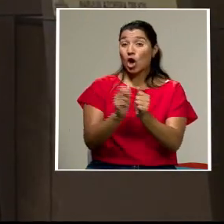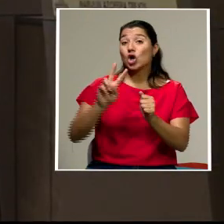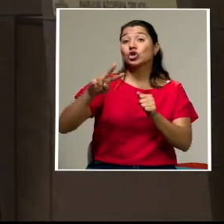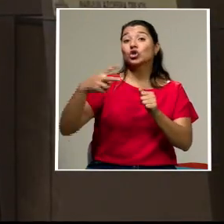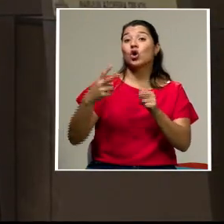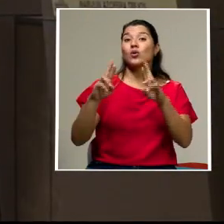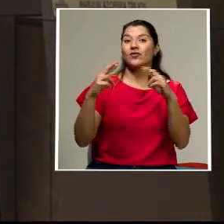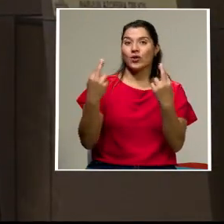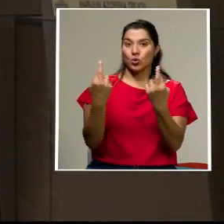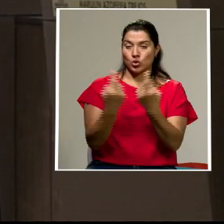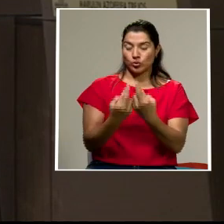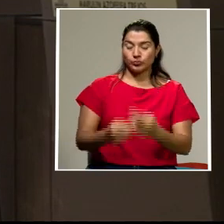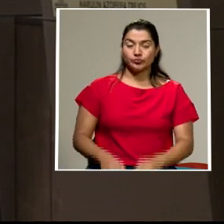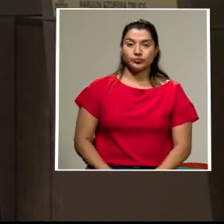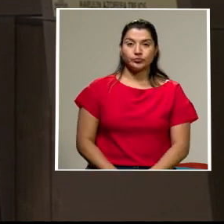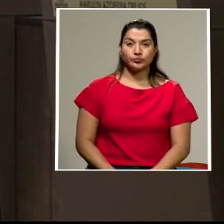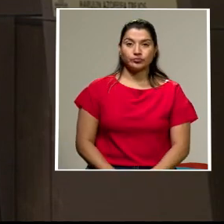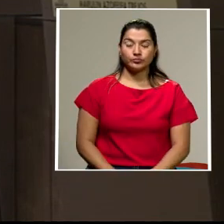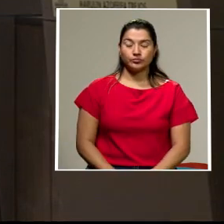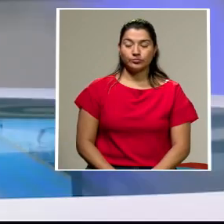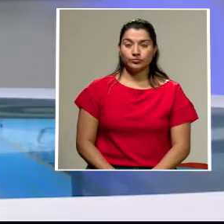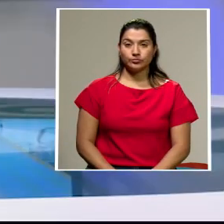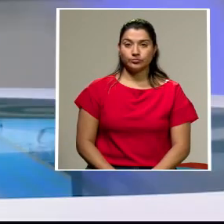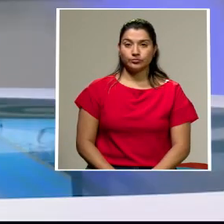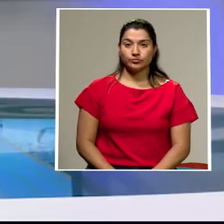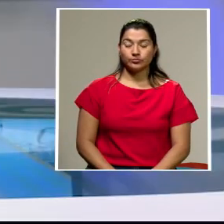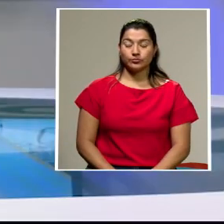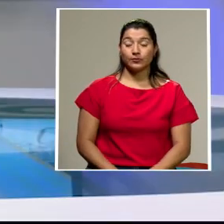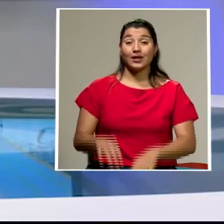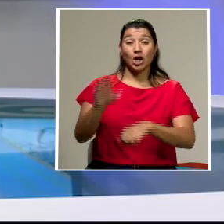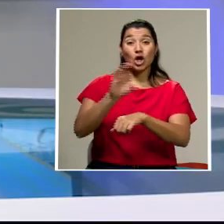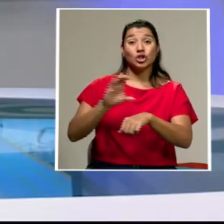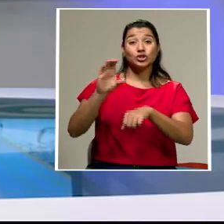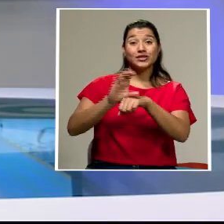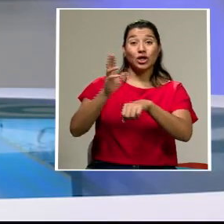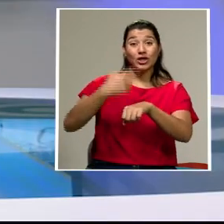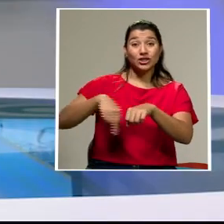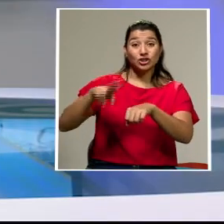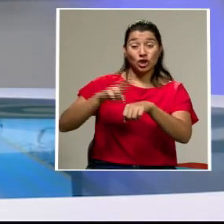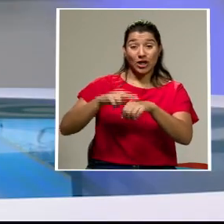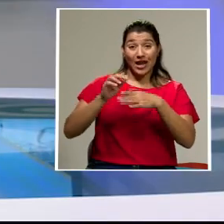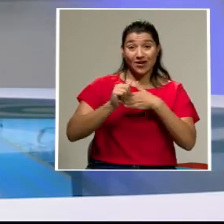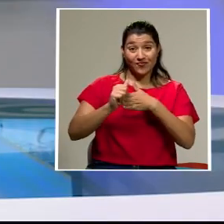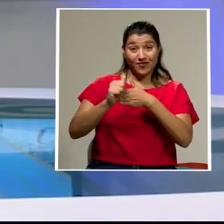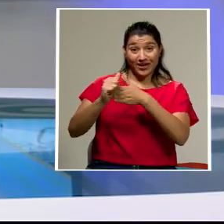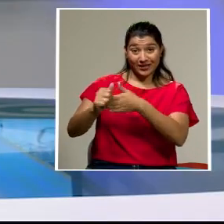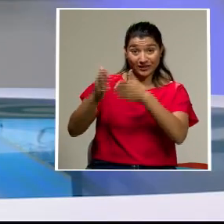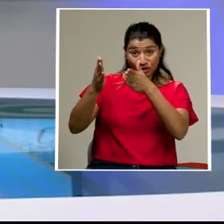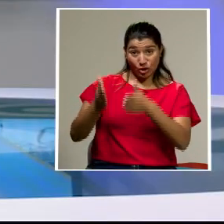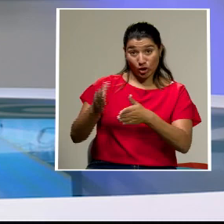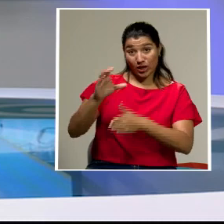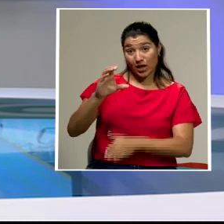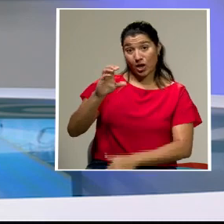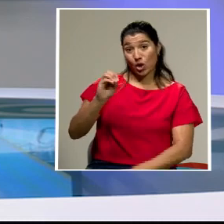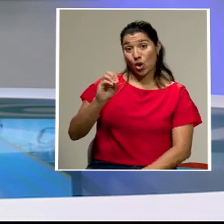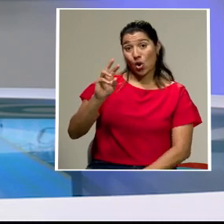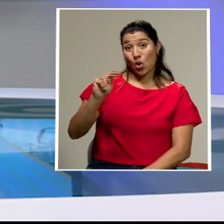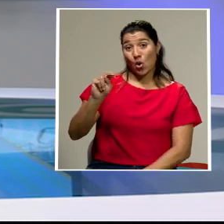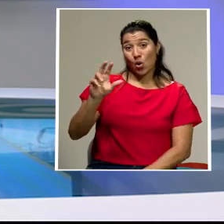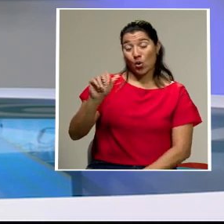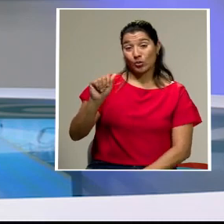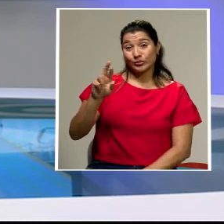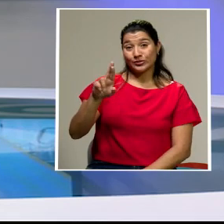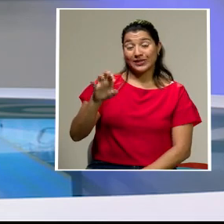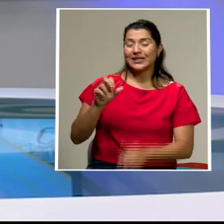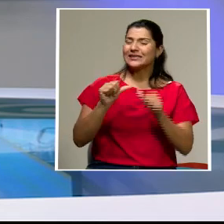sesiones extraordinarias. El Consejo Nacional de Rectores CONARE asegura que llegarán hasta las últimas